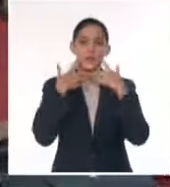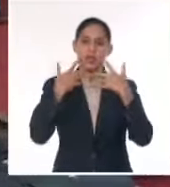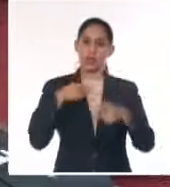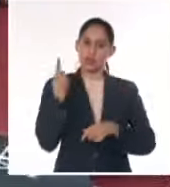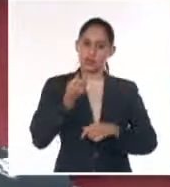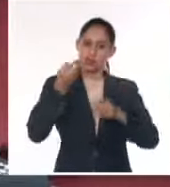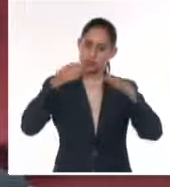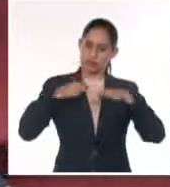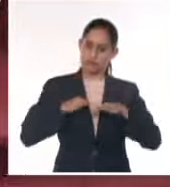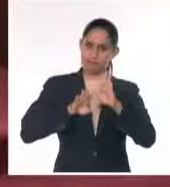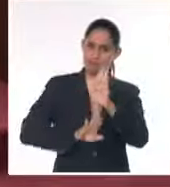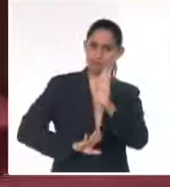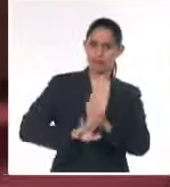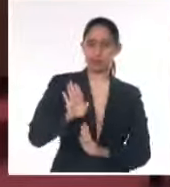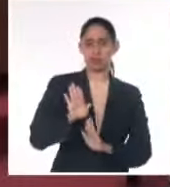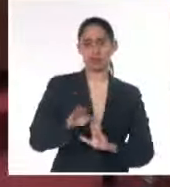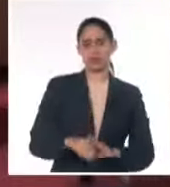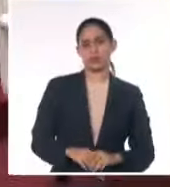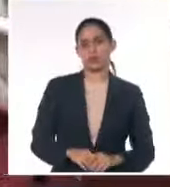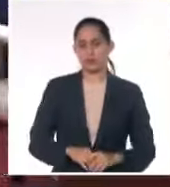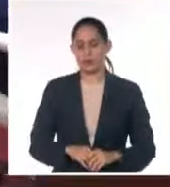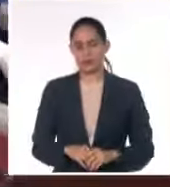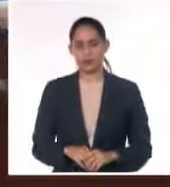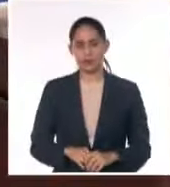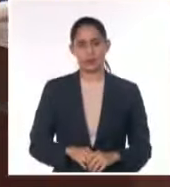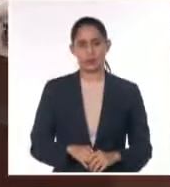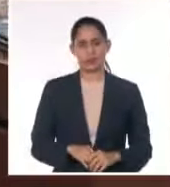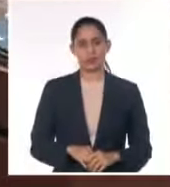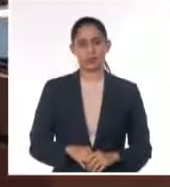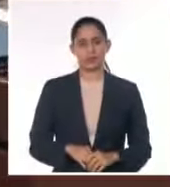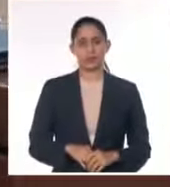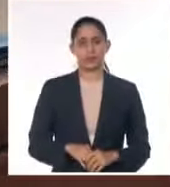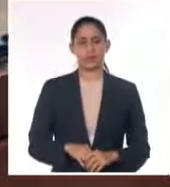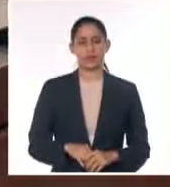de los cubanos. Wilmer Rodríguez Fernández, Canal Cubano de Noticias.